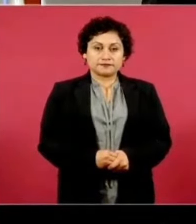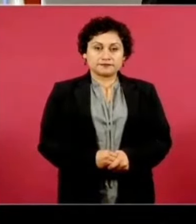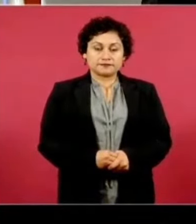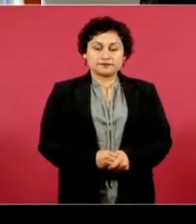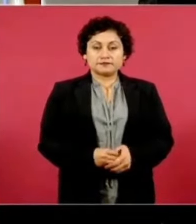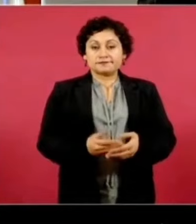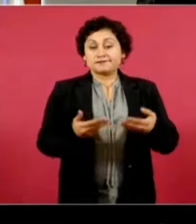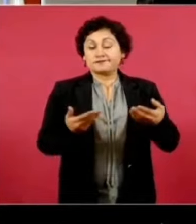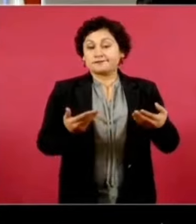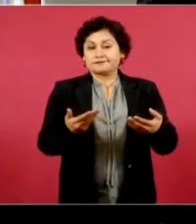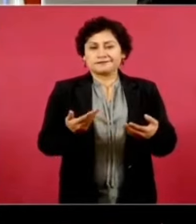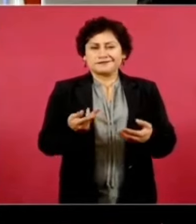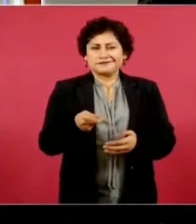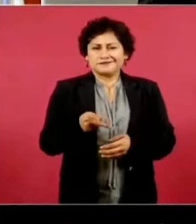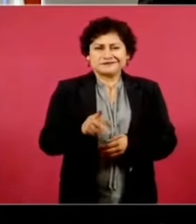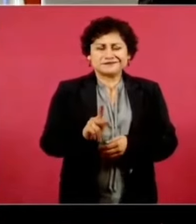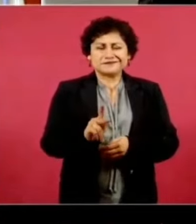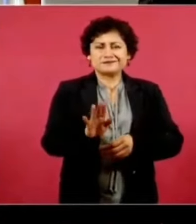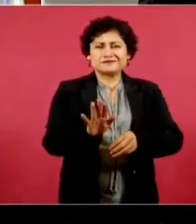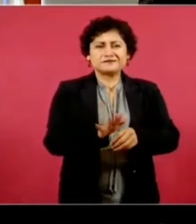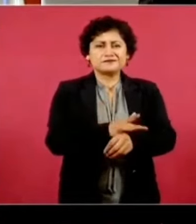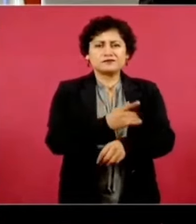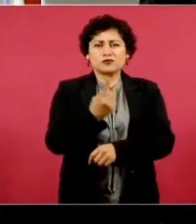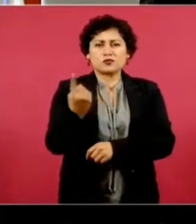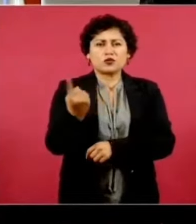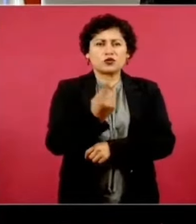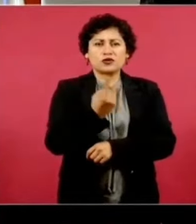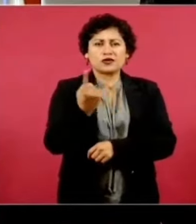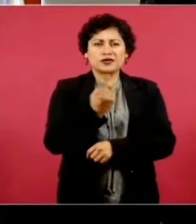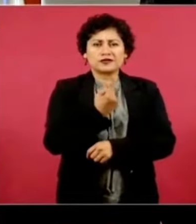pero ¿por qué los atienden tan bien?